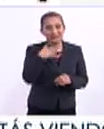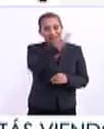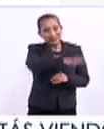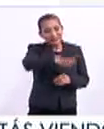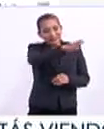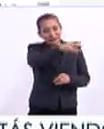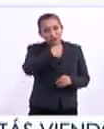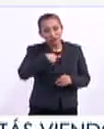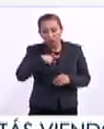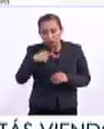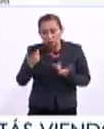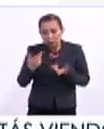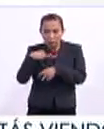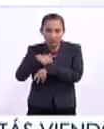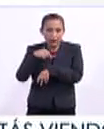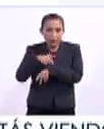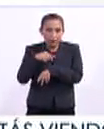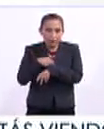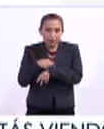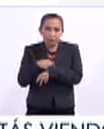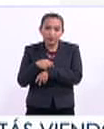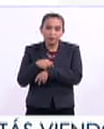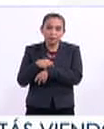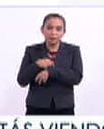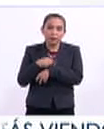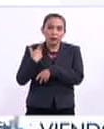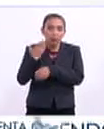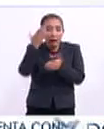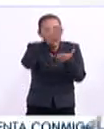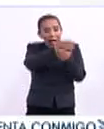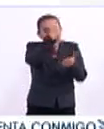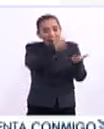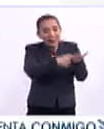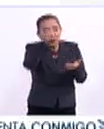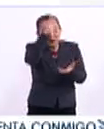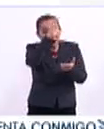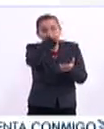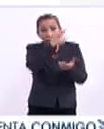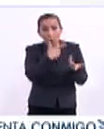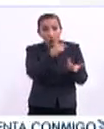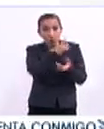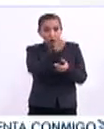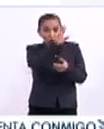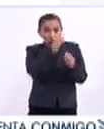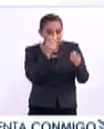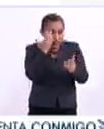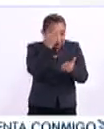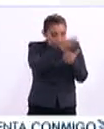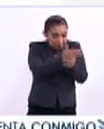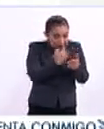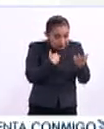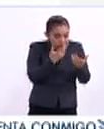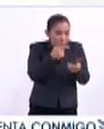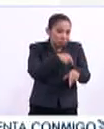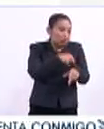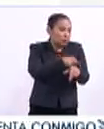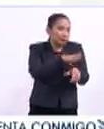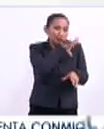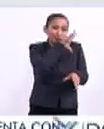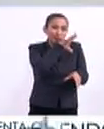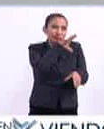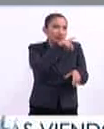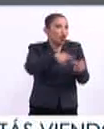instancias que hacemos, pues, llevan tiempo y estar en la academia, al menos en un programa de doctorado, pues, involucra estar ahí